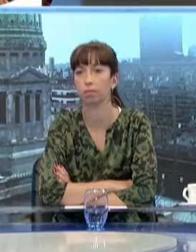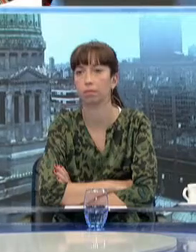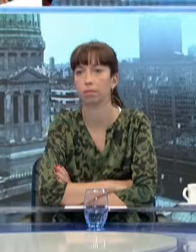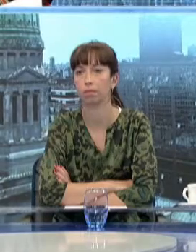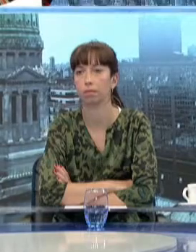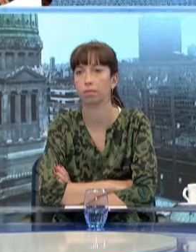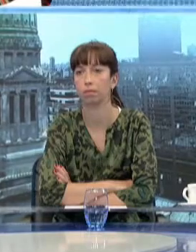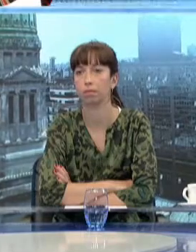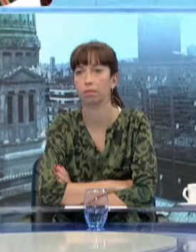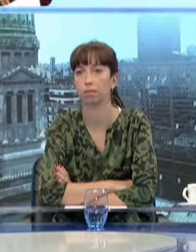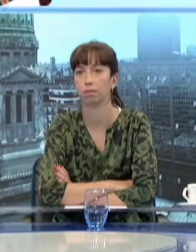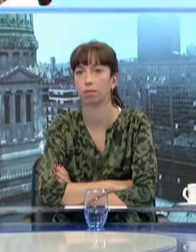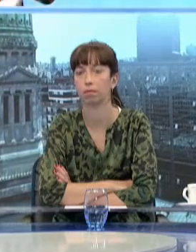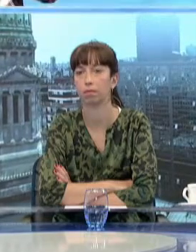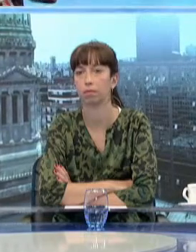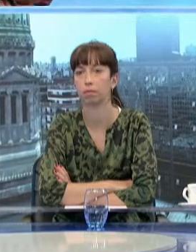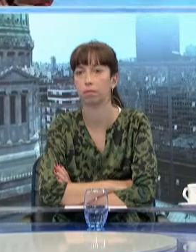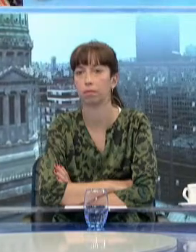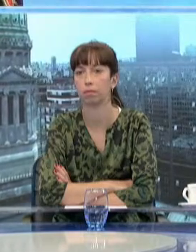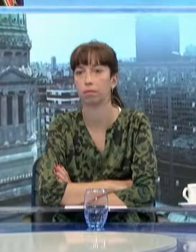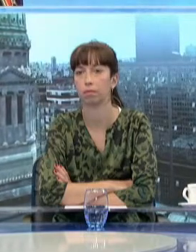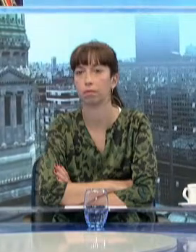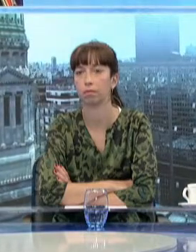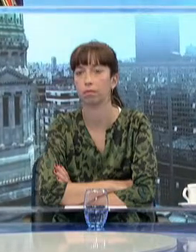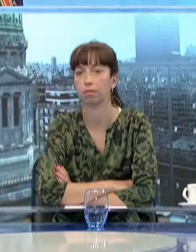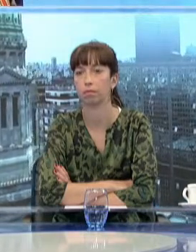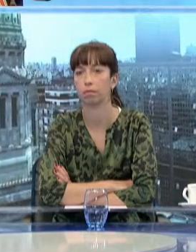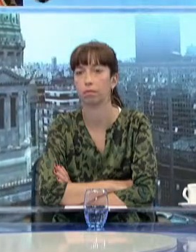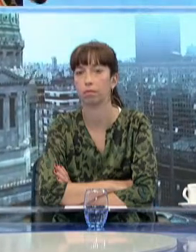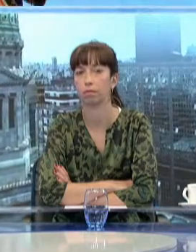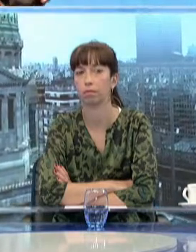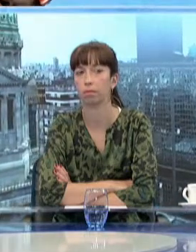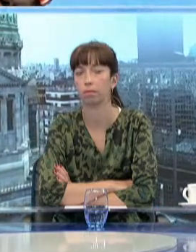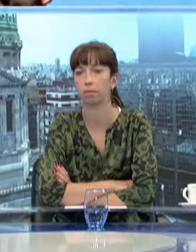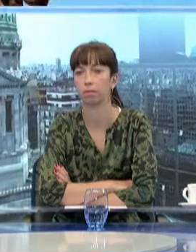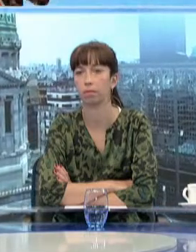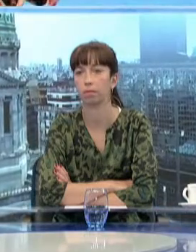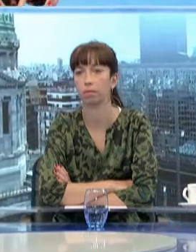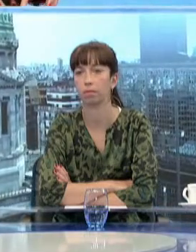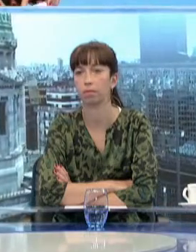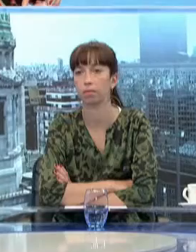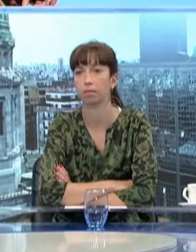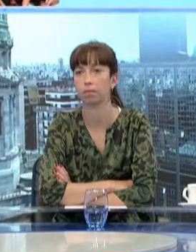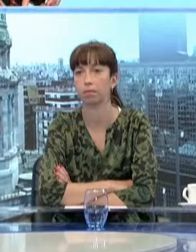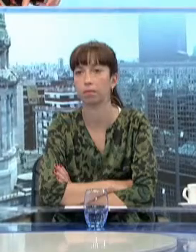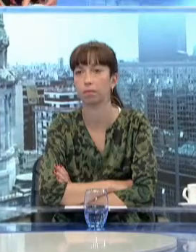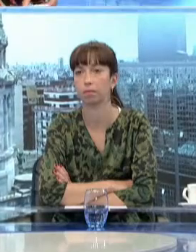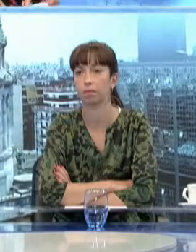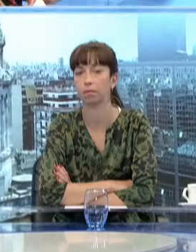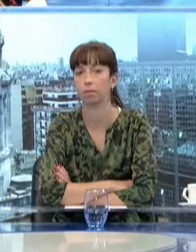blandos, y eso es a las empresas cumplidoras, a las empresas que han invertido, que han